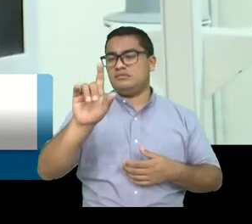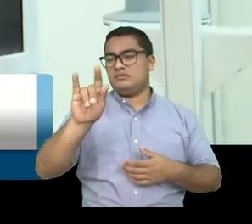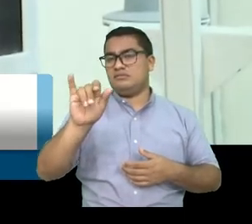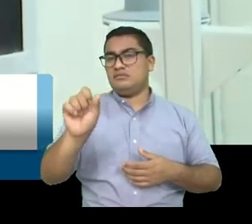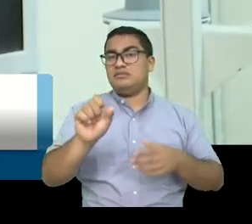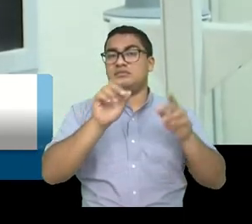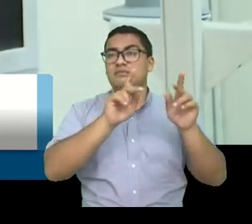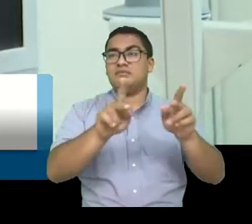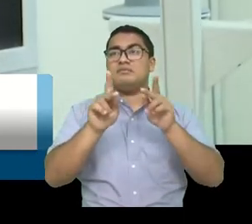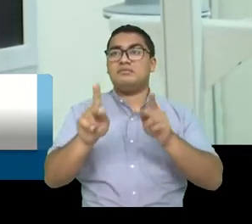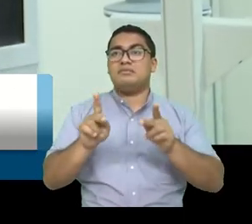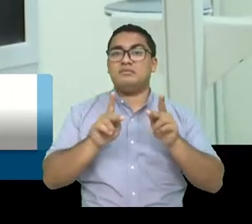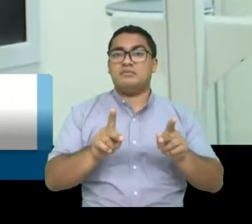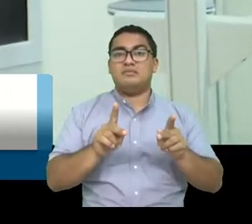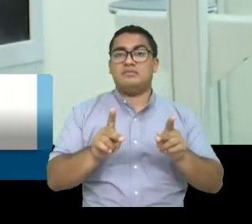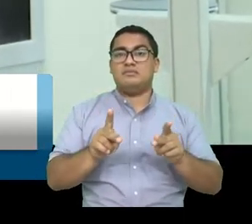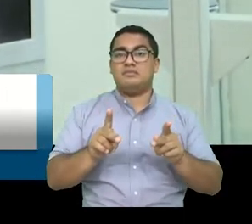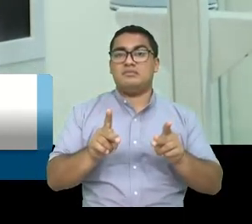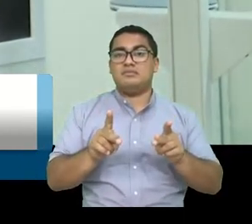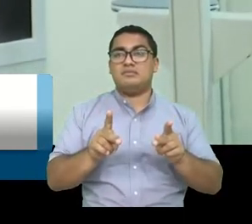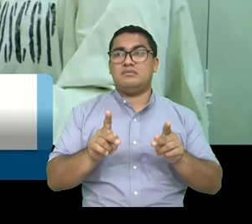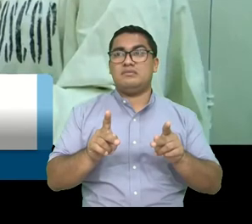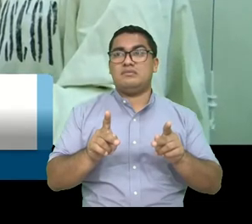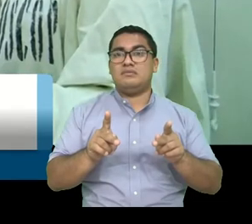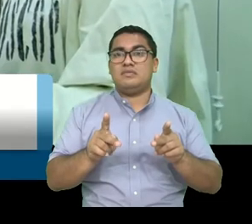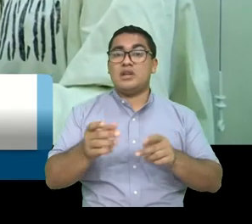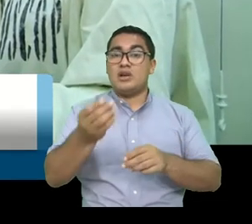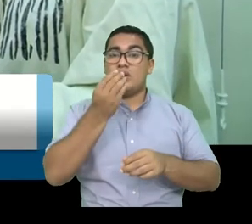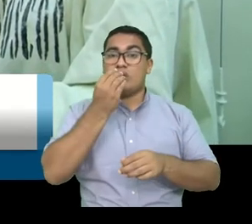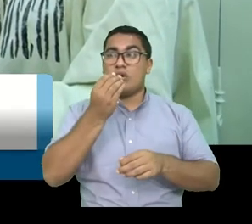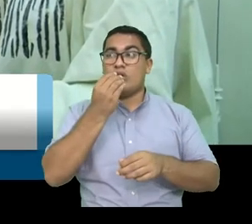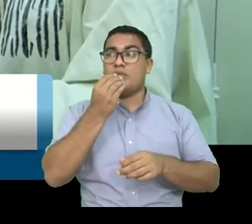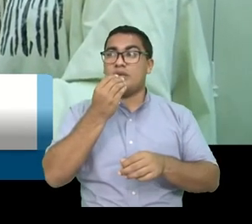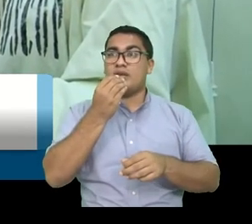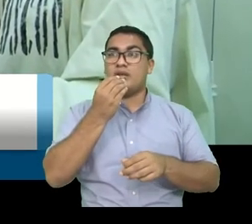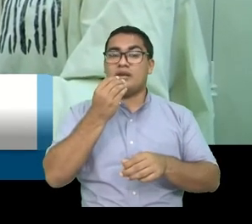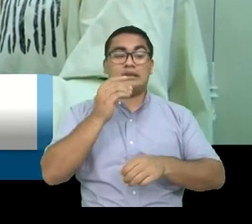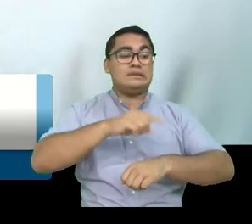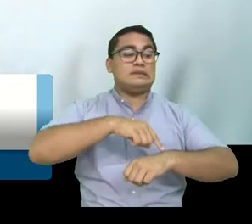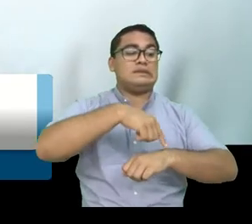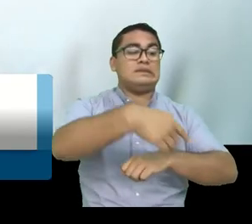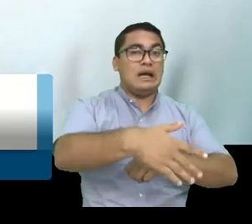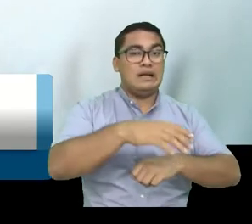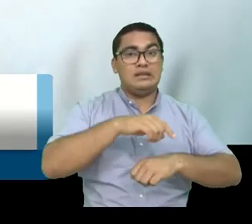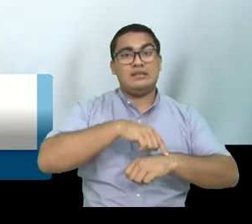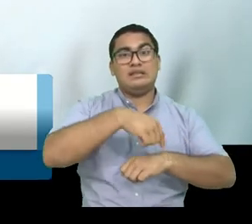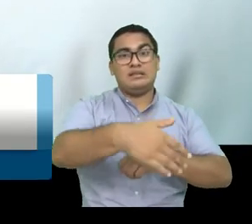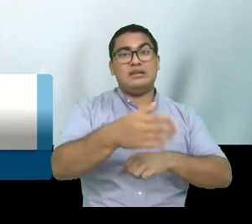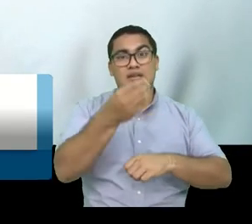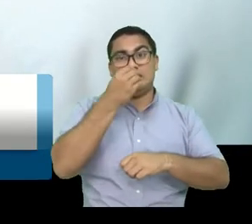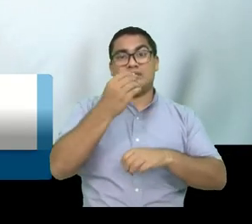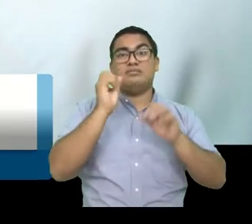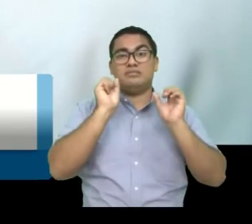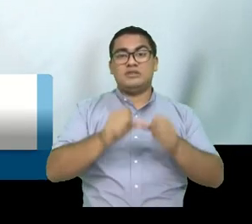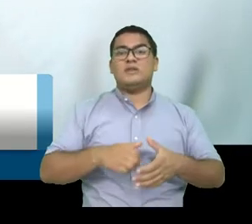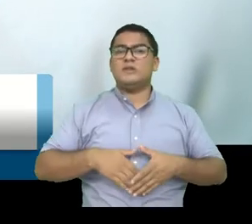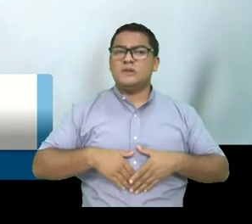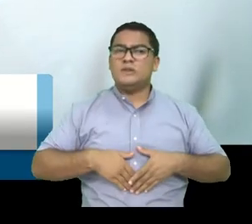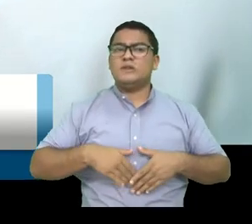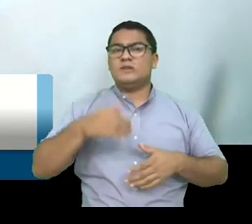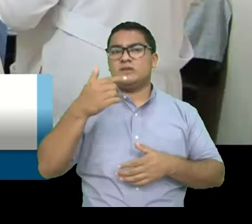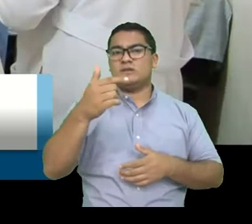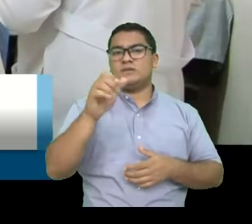que no hacen uso adecuado de los tiempos de comida. Eso puede originar también en una gastritis, es decir, que si yo como...